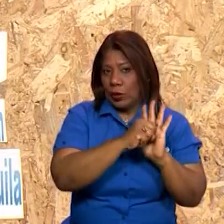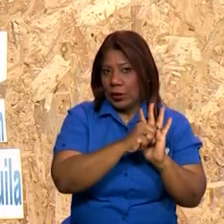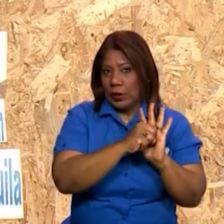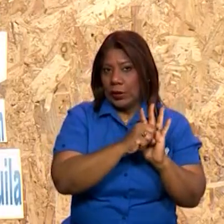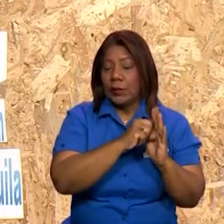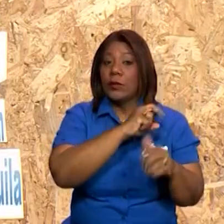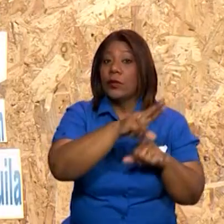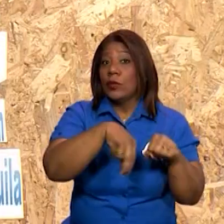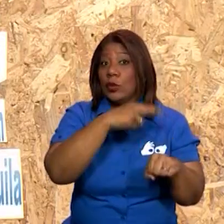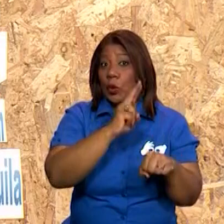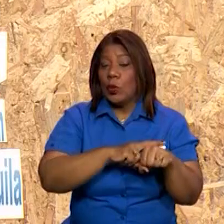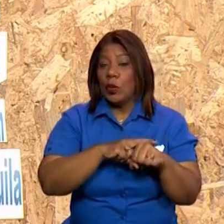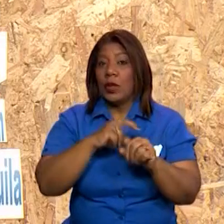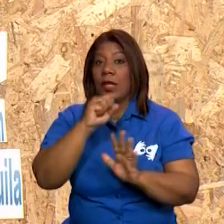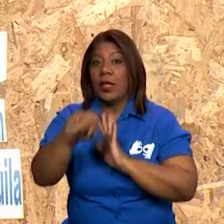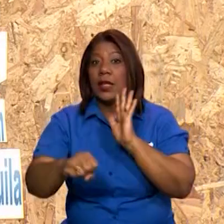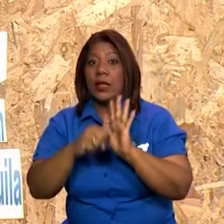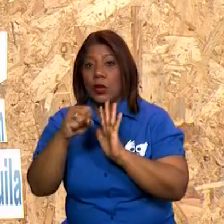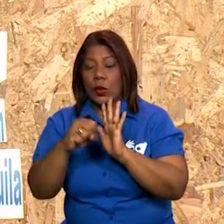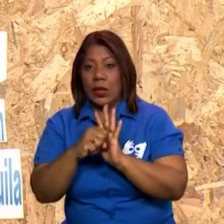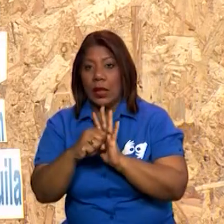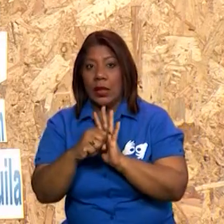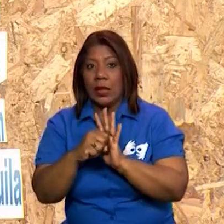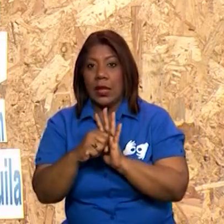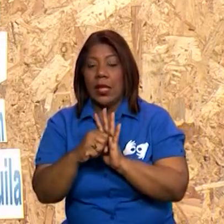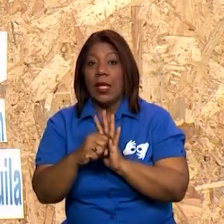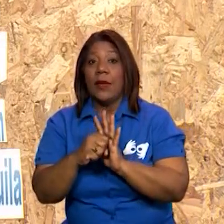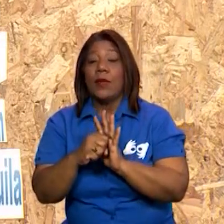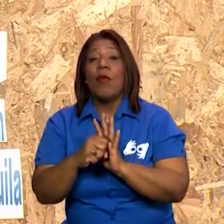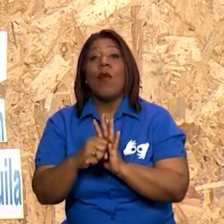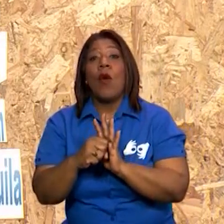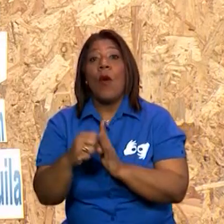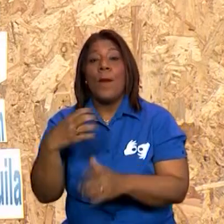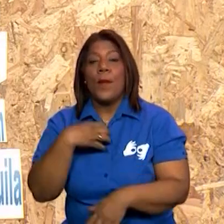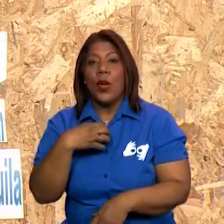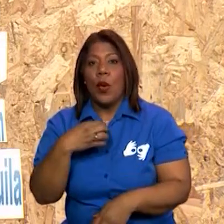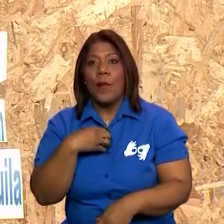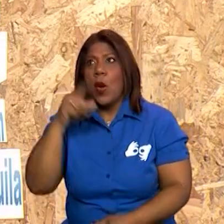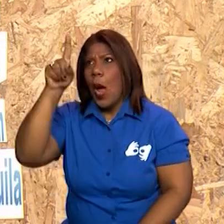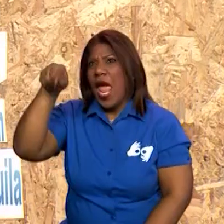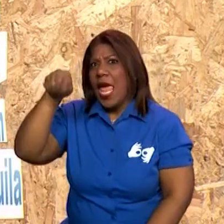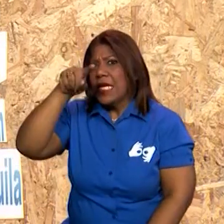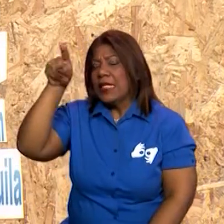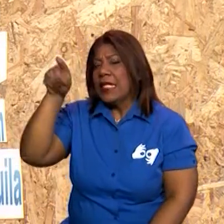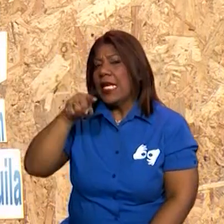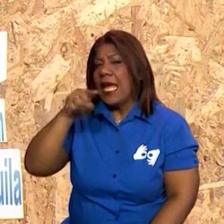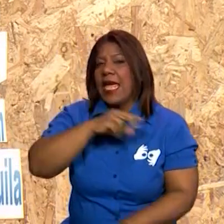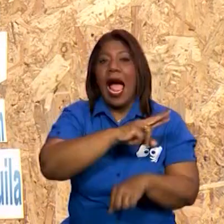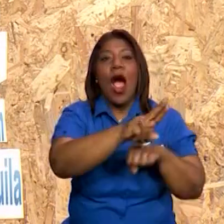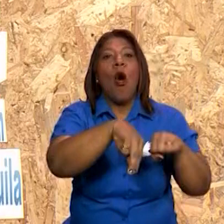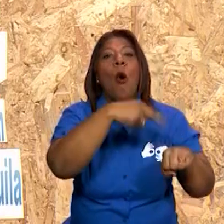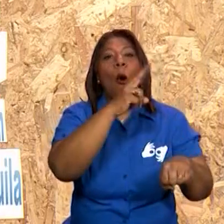propios. Iniciamos aquí. Estrella. ¿Estrella qué sería?